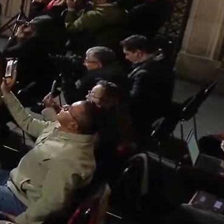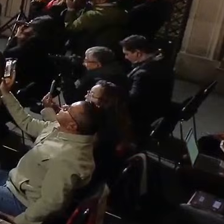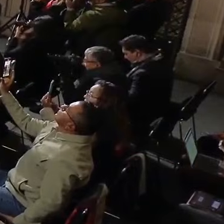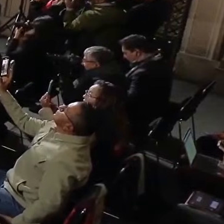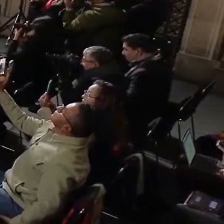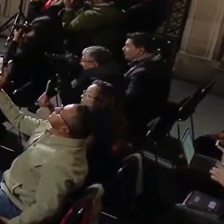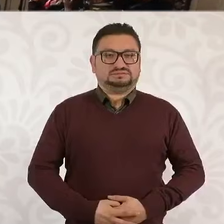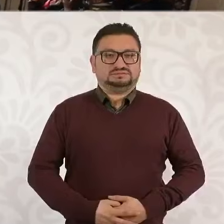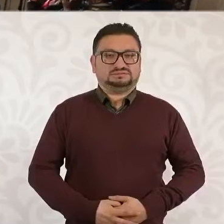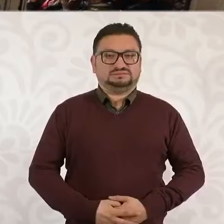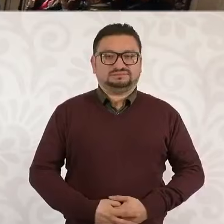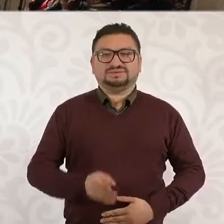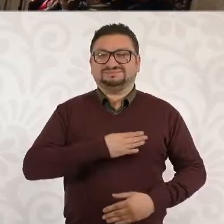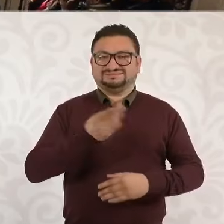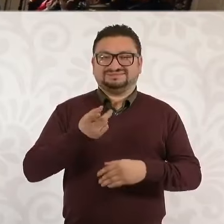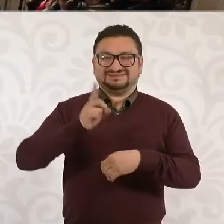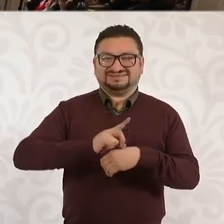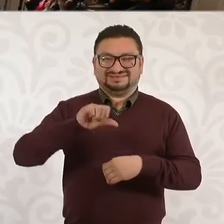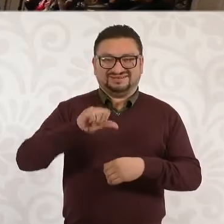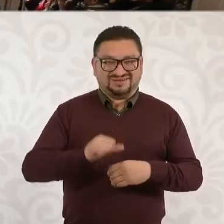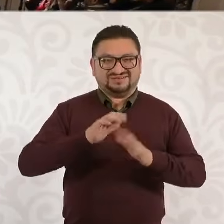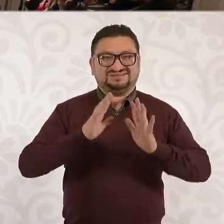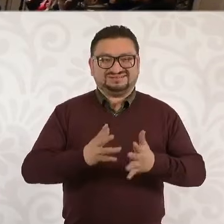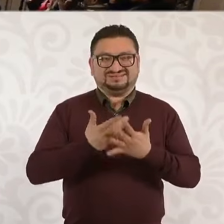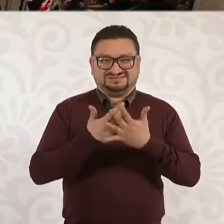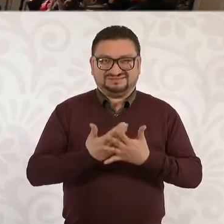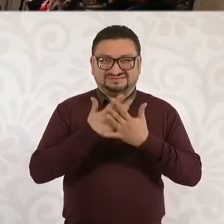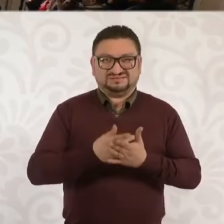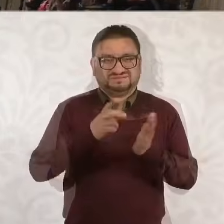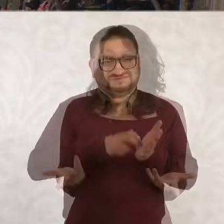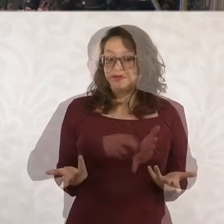Bueno, el día de hoy, la esperada reforma electoral.